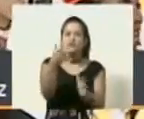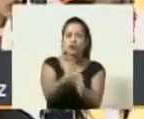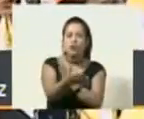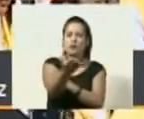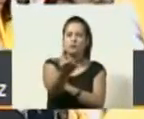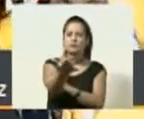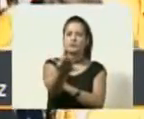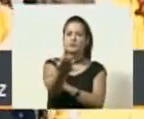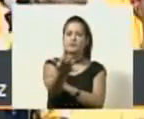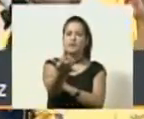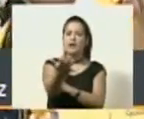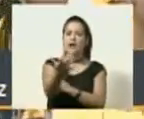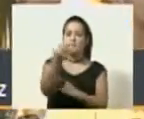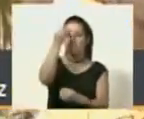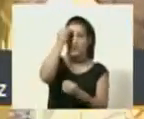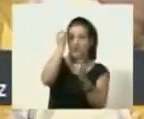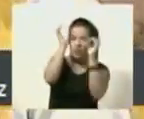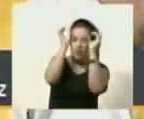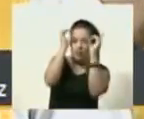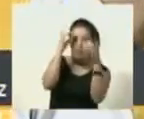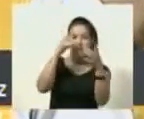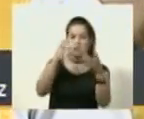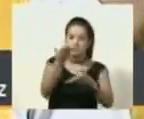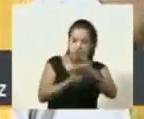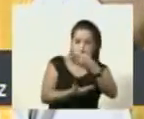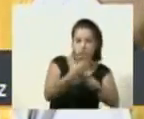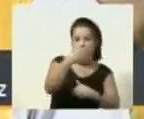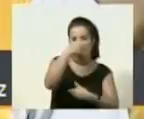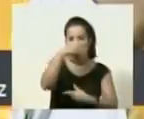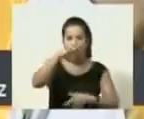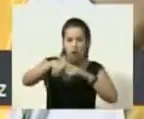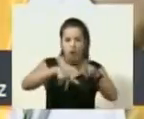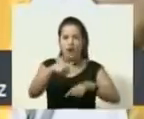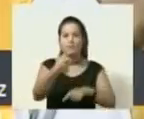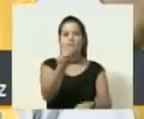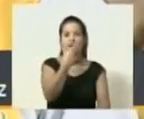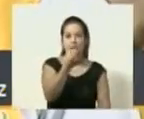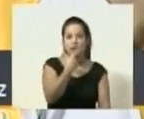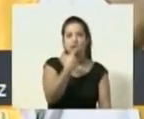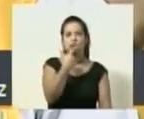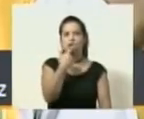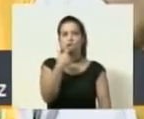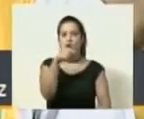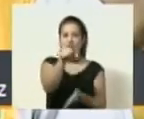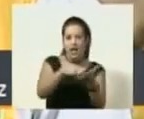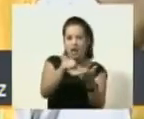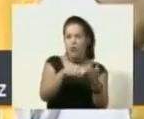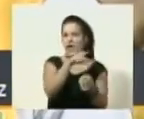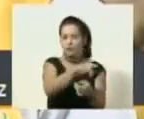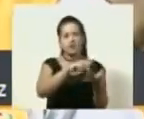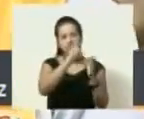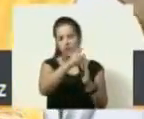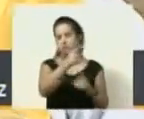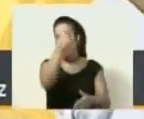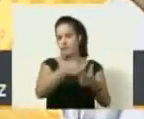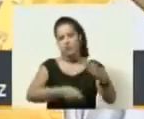de especular, contrabandear y robar medicamentos, insumos médico-quirúrgicos.